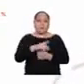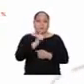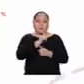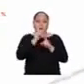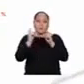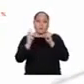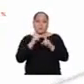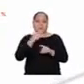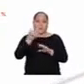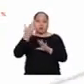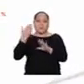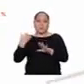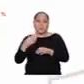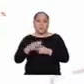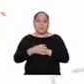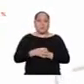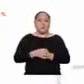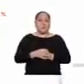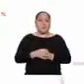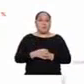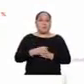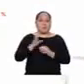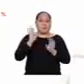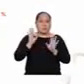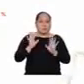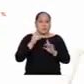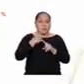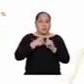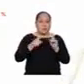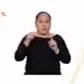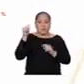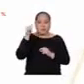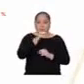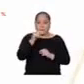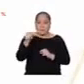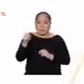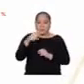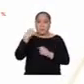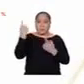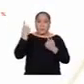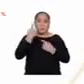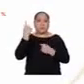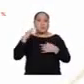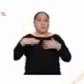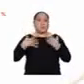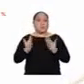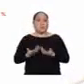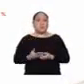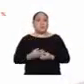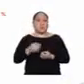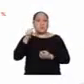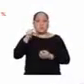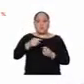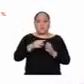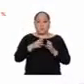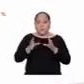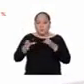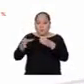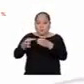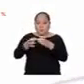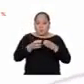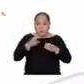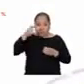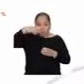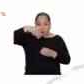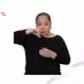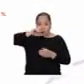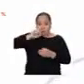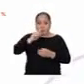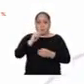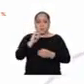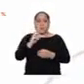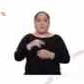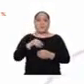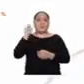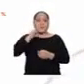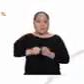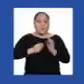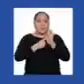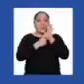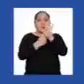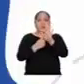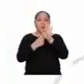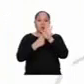censo. Pero esto solo será posible si nuestra muestra es representativa